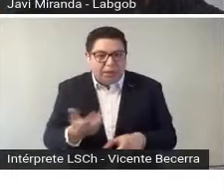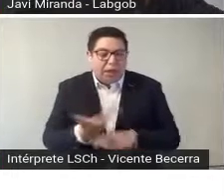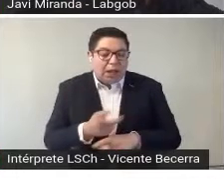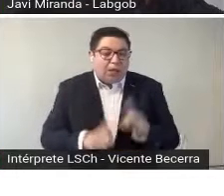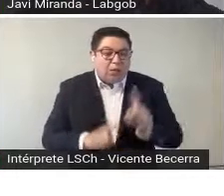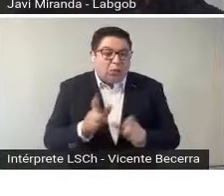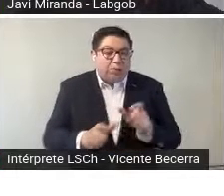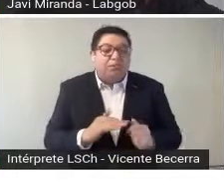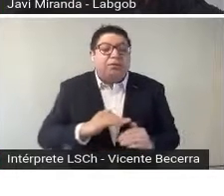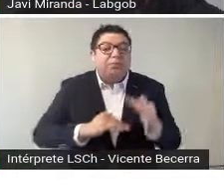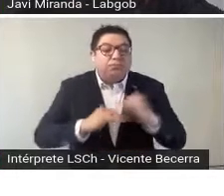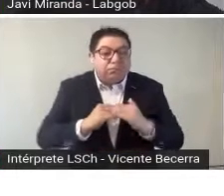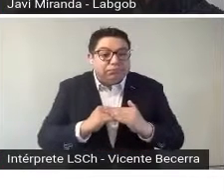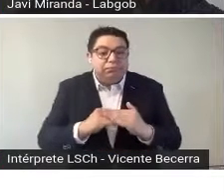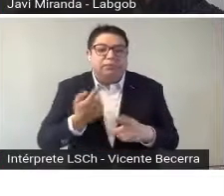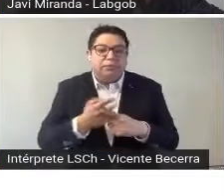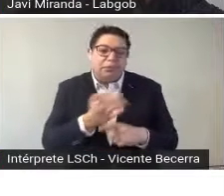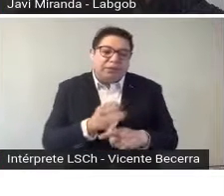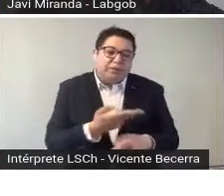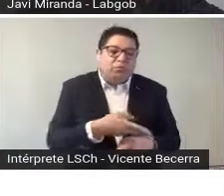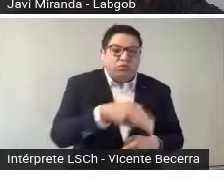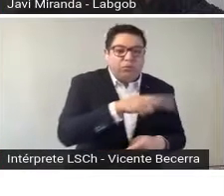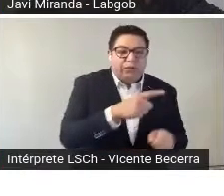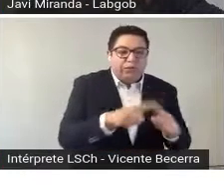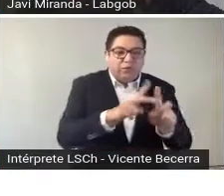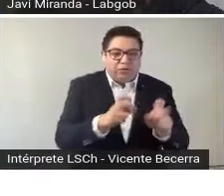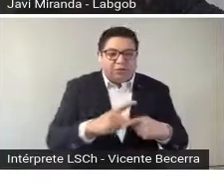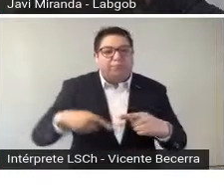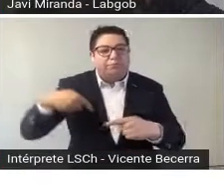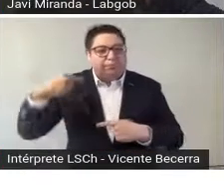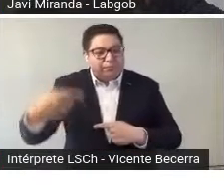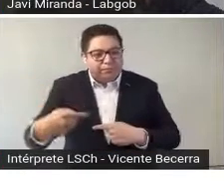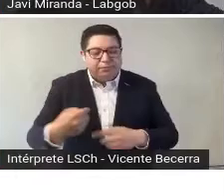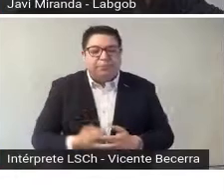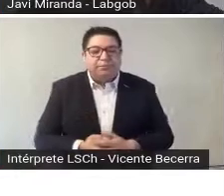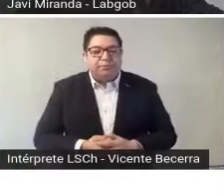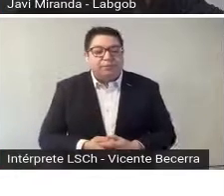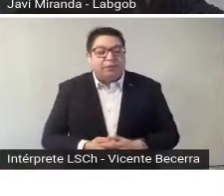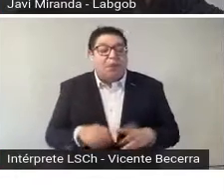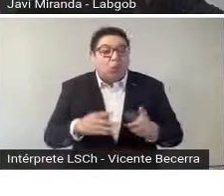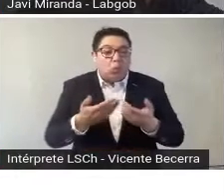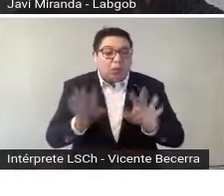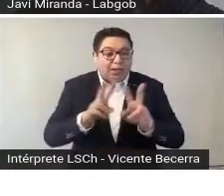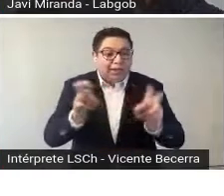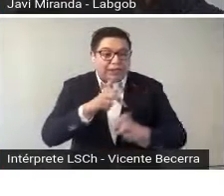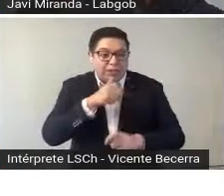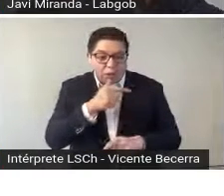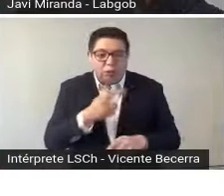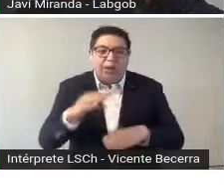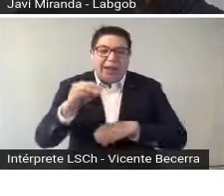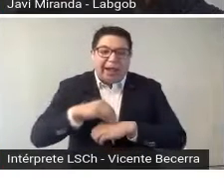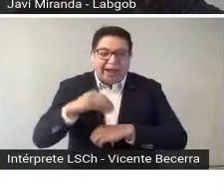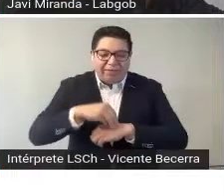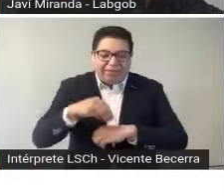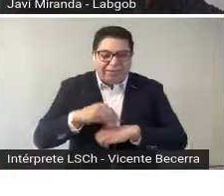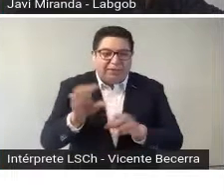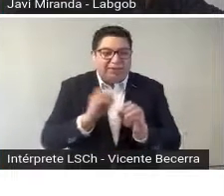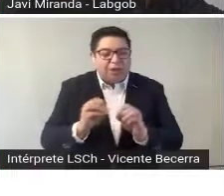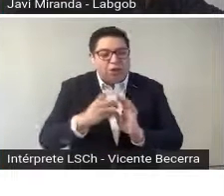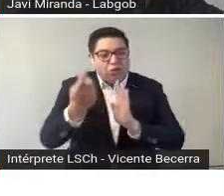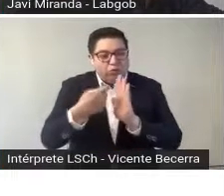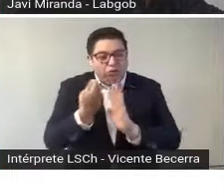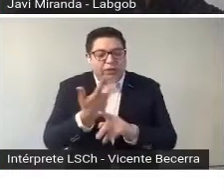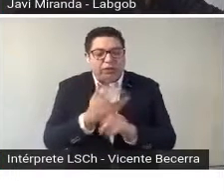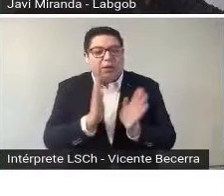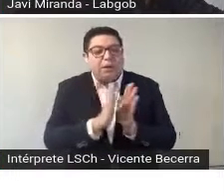que está lleno, pueden volver a la siguiente ronda. Ya hay cualquier duda, nos pueden comentar ahí en el chat o hay un video paso a